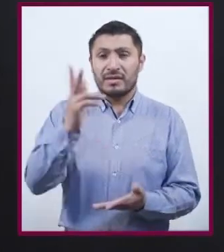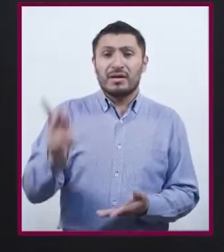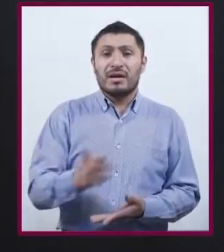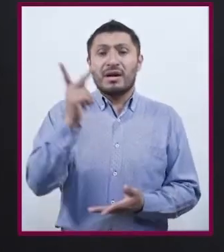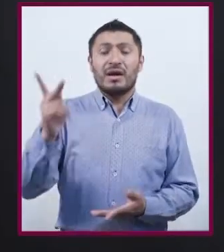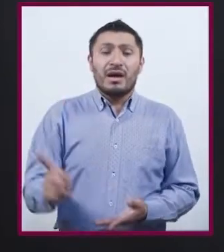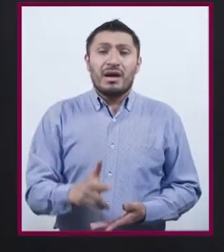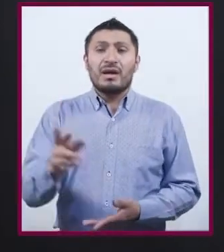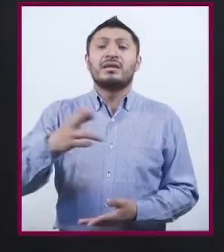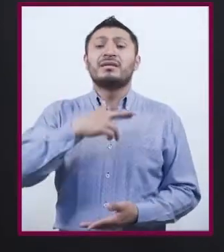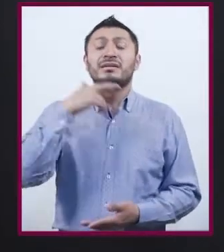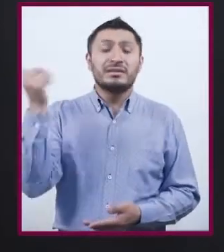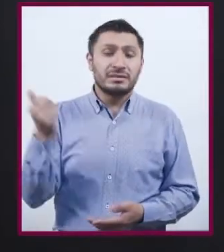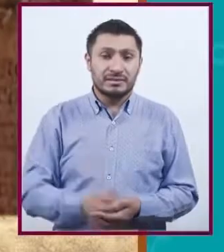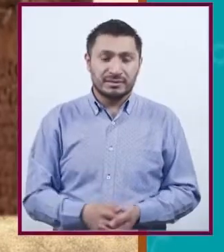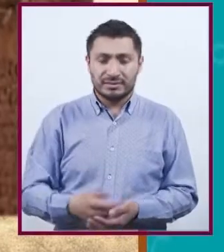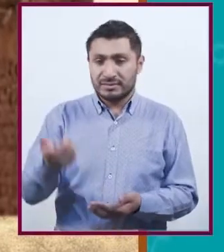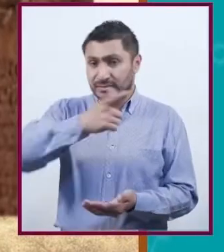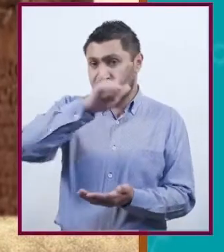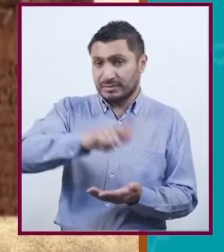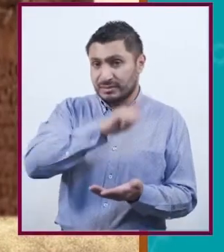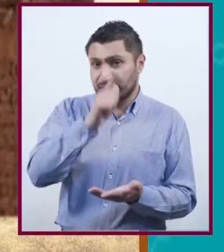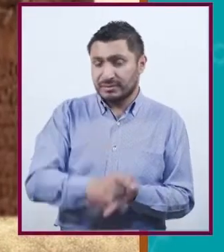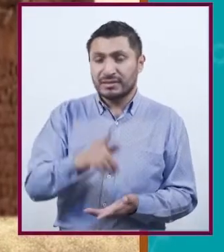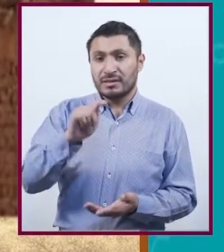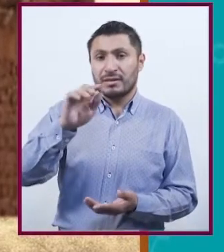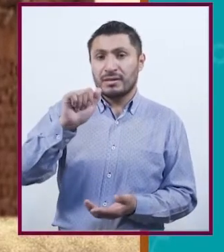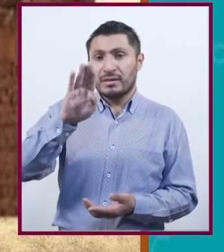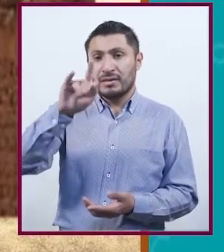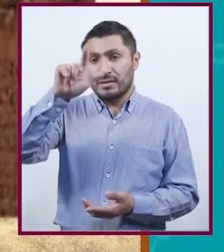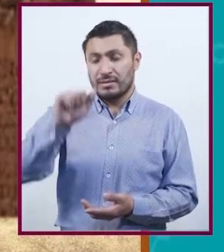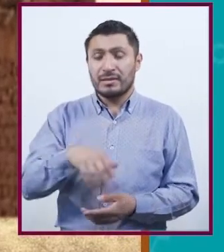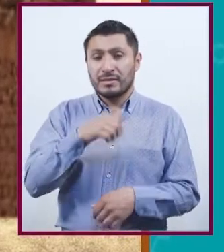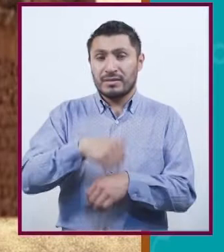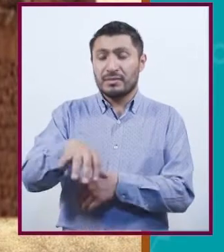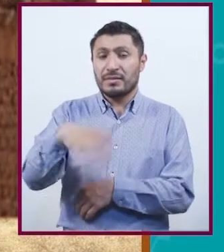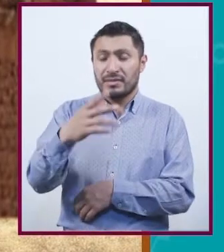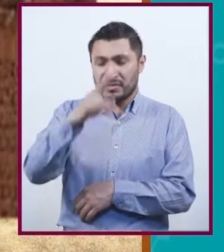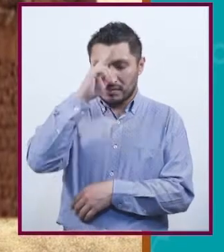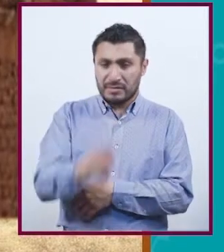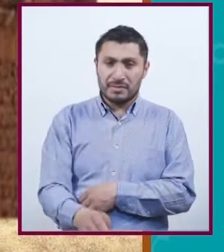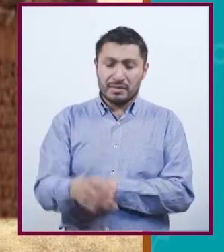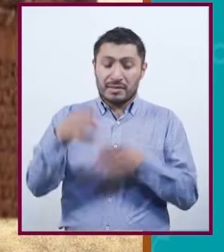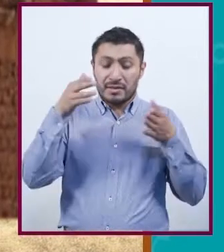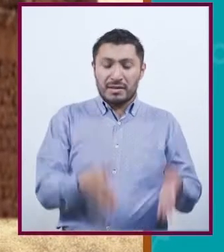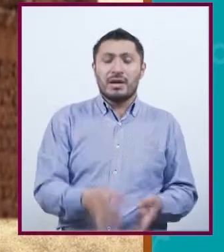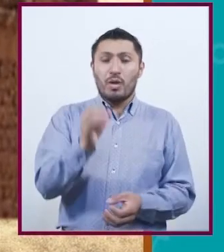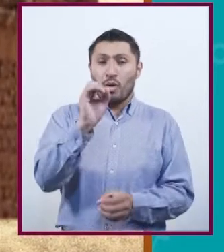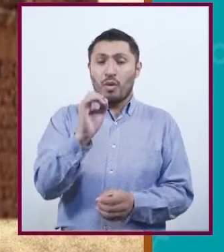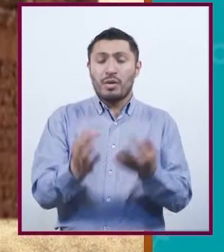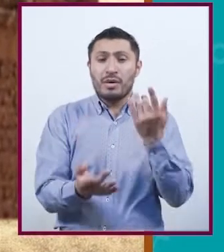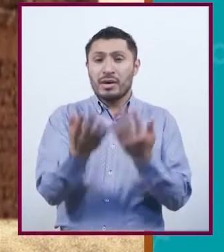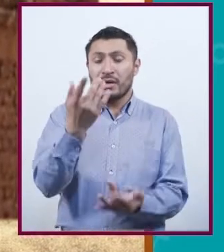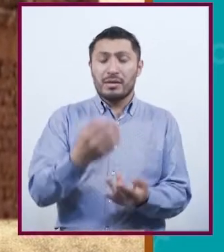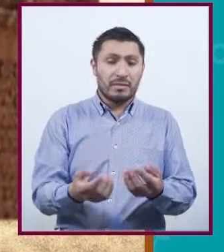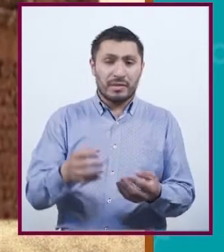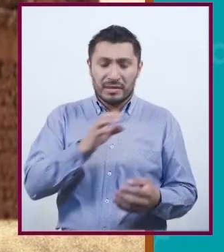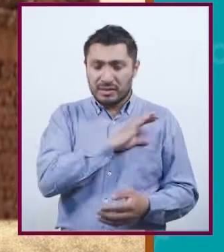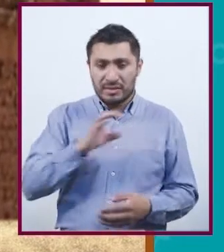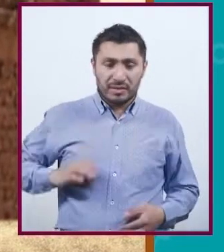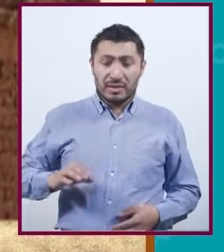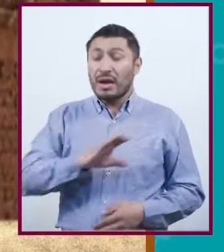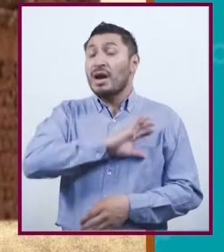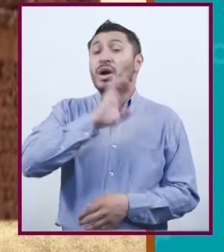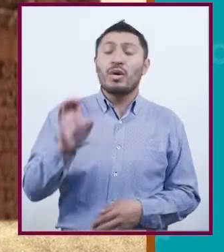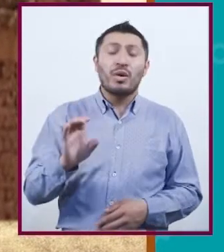la convivencia del pueblo romano. Como parte de esta ley, la tabla número 10 prohibía el enterrar o quemar